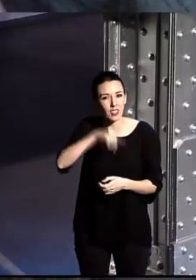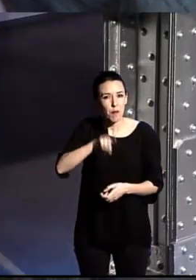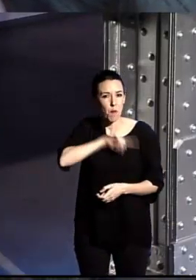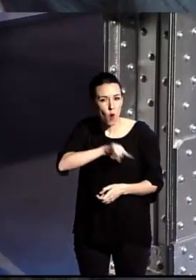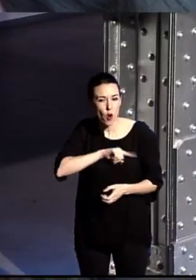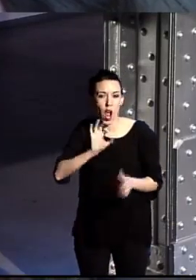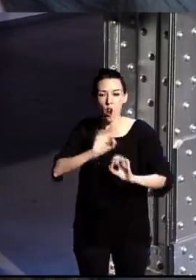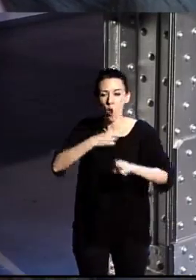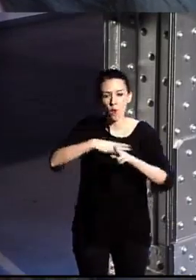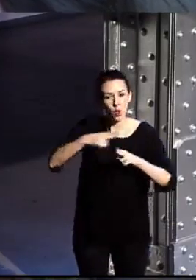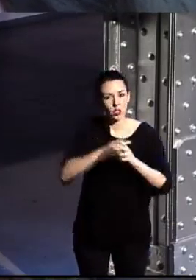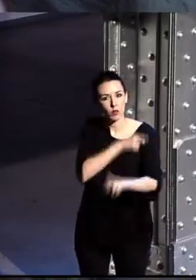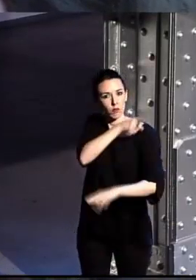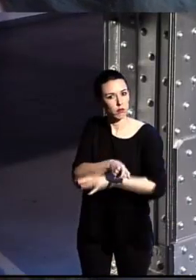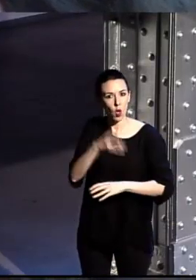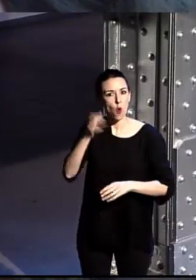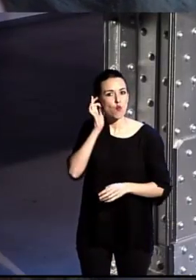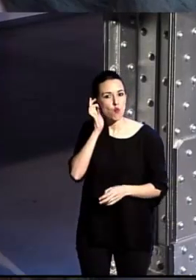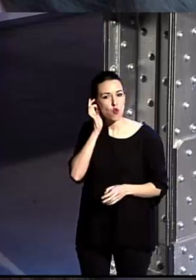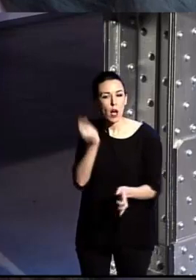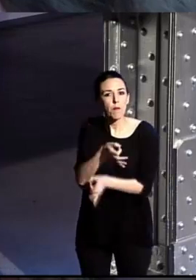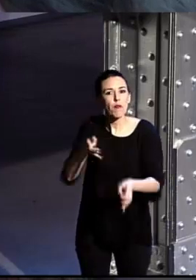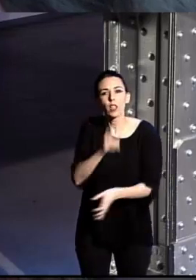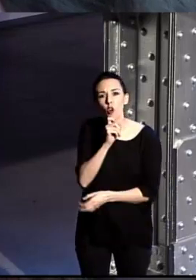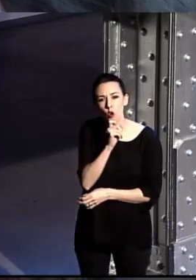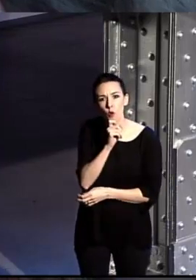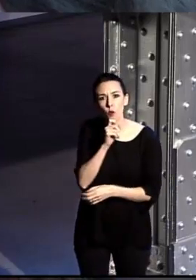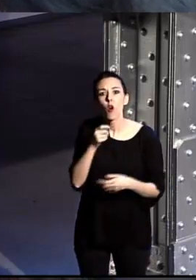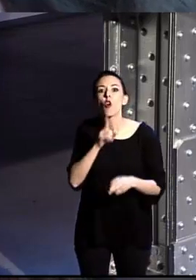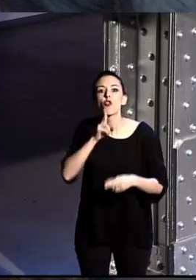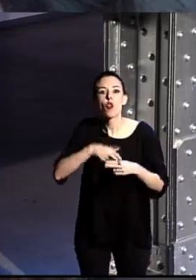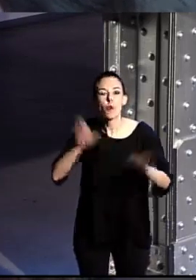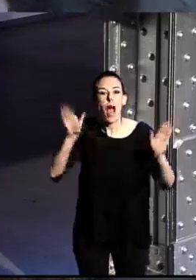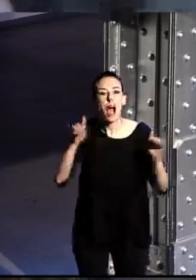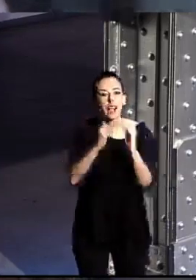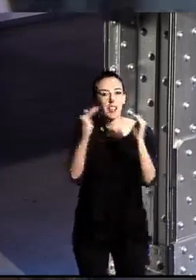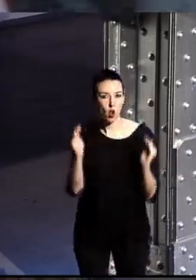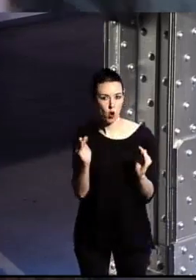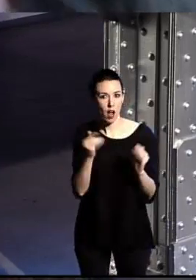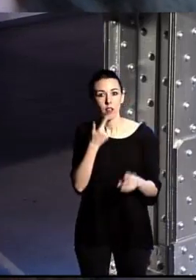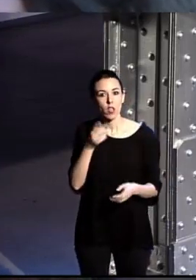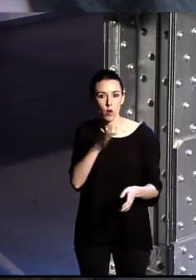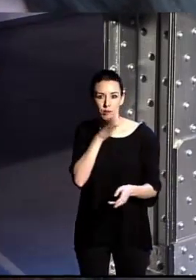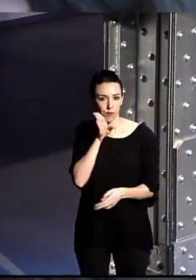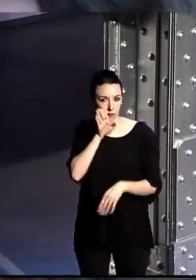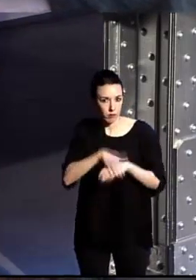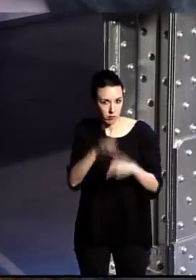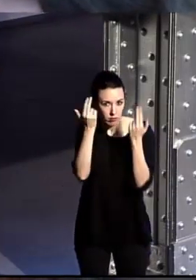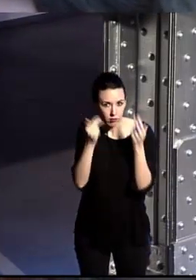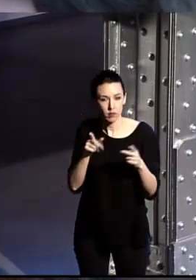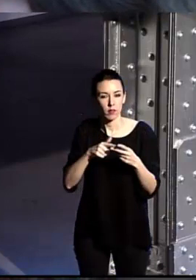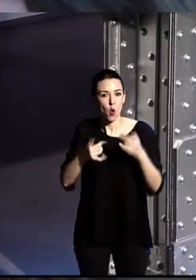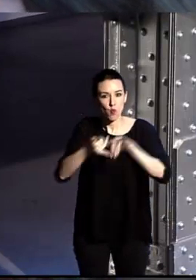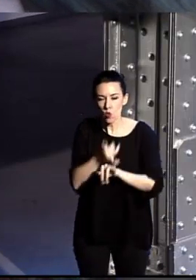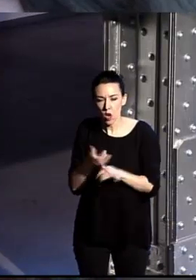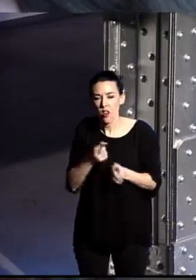o políticas, instauraron como mujer óptima, era el llamado ángel del hogar. Es decir, la madre abnegada esposa, que